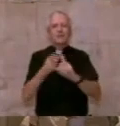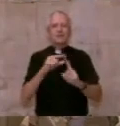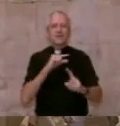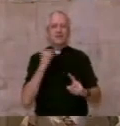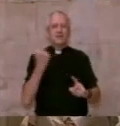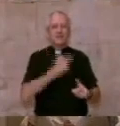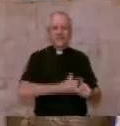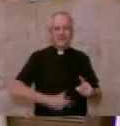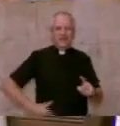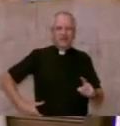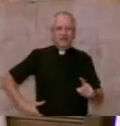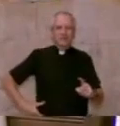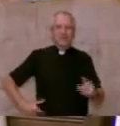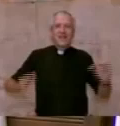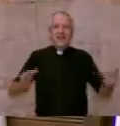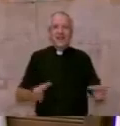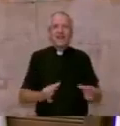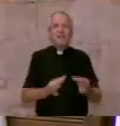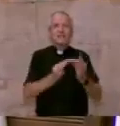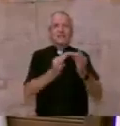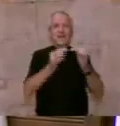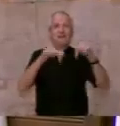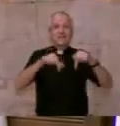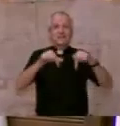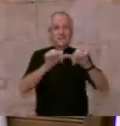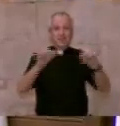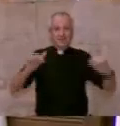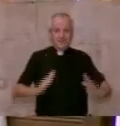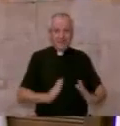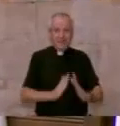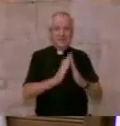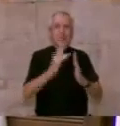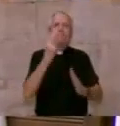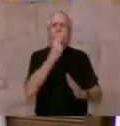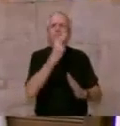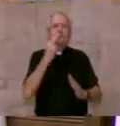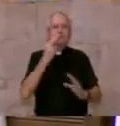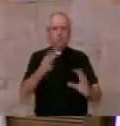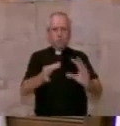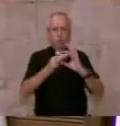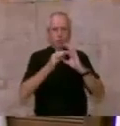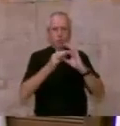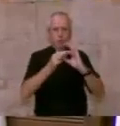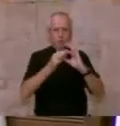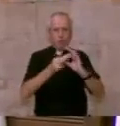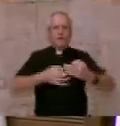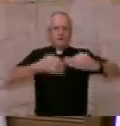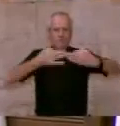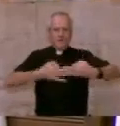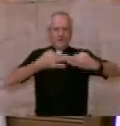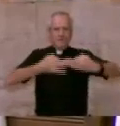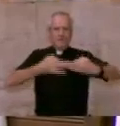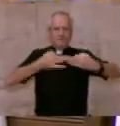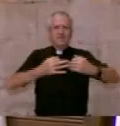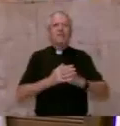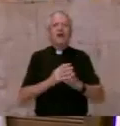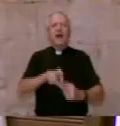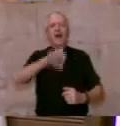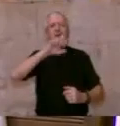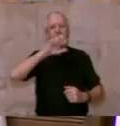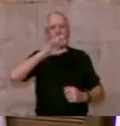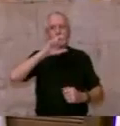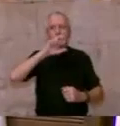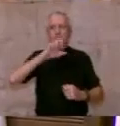presbíteros y diáconos que en la misa crismal de este año prometimos comunión afectiva y efectiva al